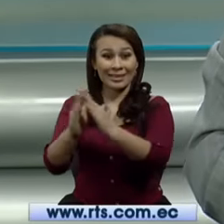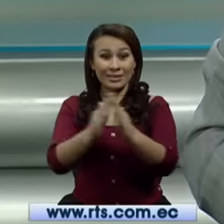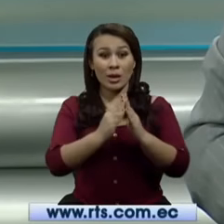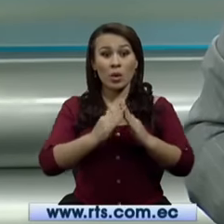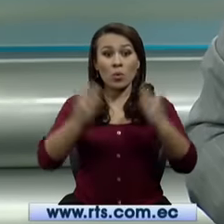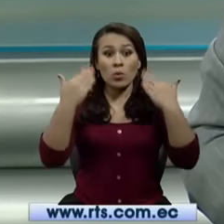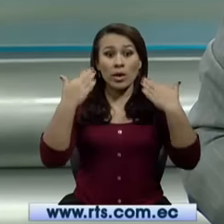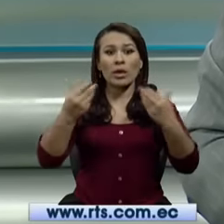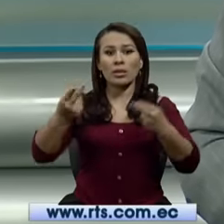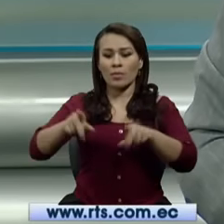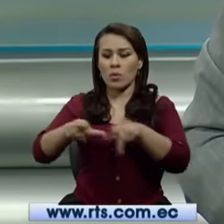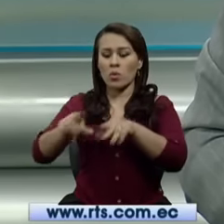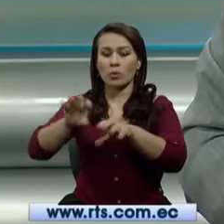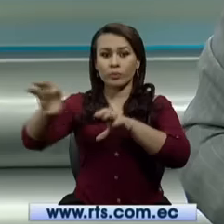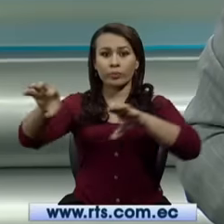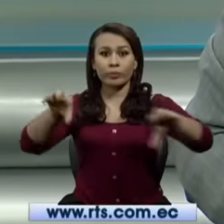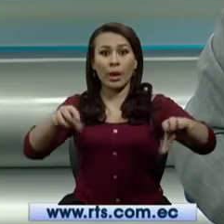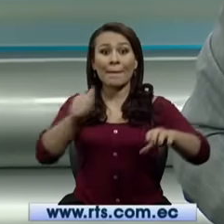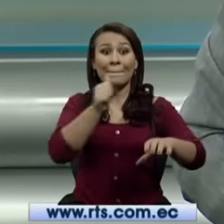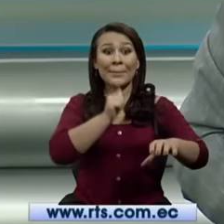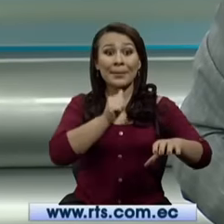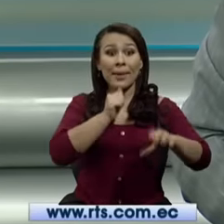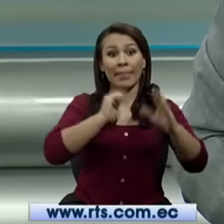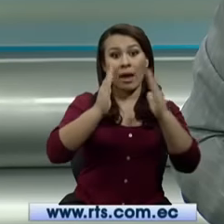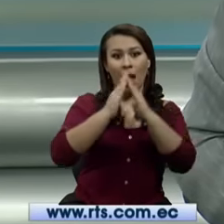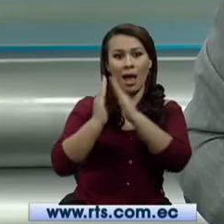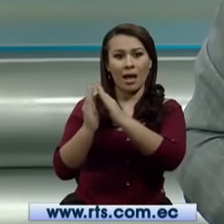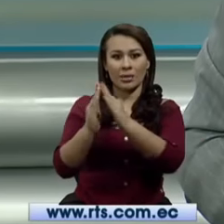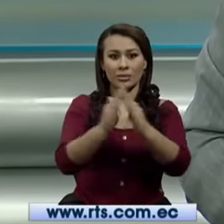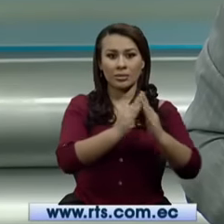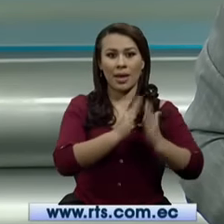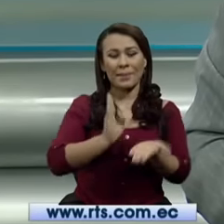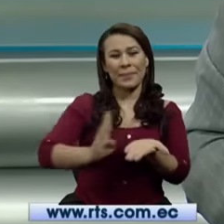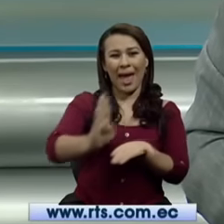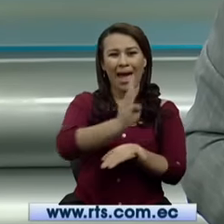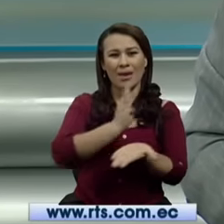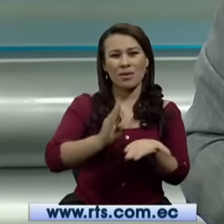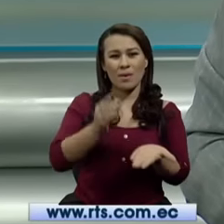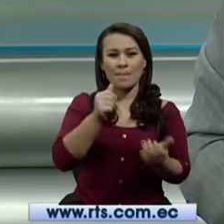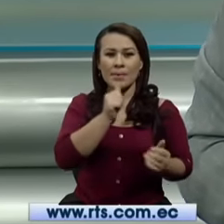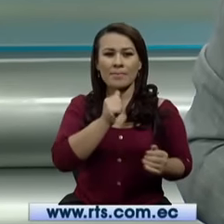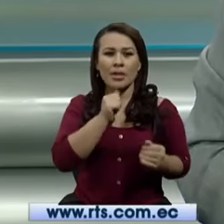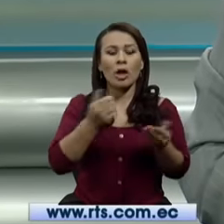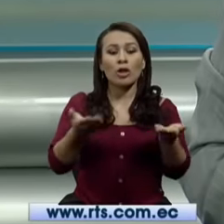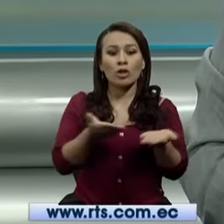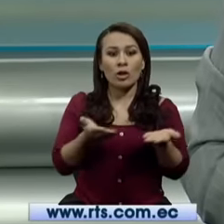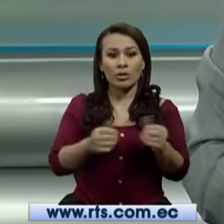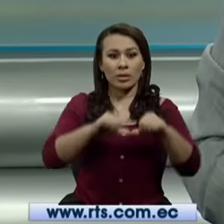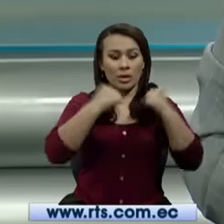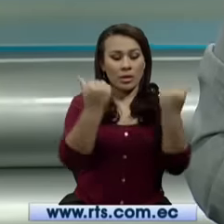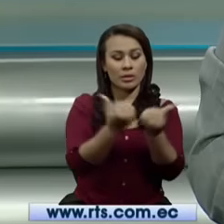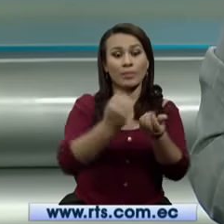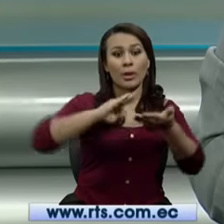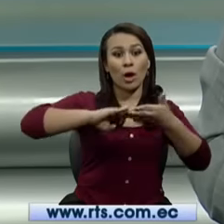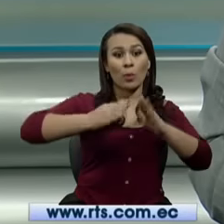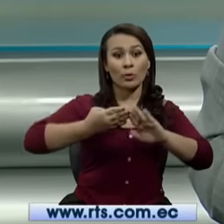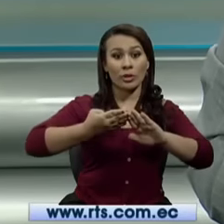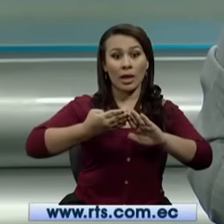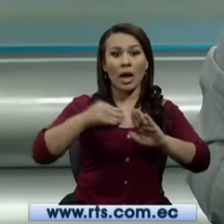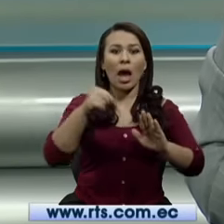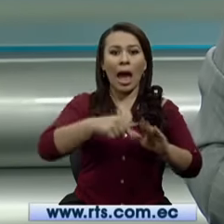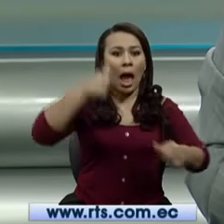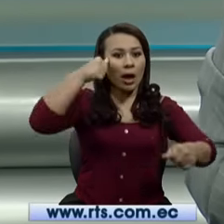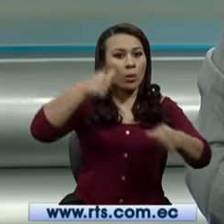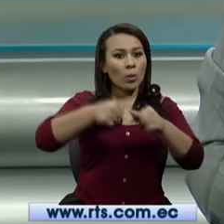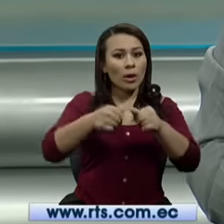zonas periféricas urbanizaciones privadas la policía en asambleas comunitarias ha coordinado las acciones